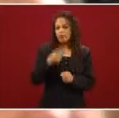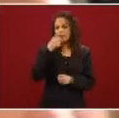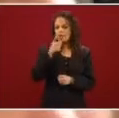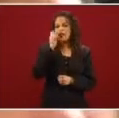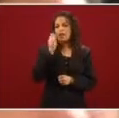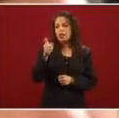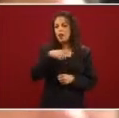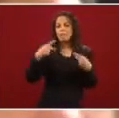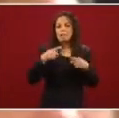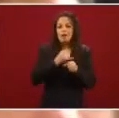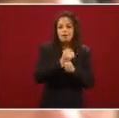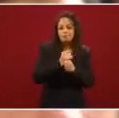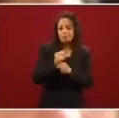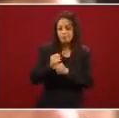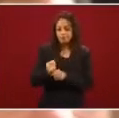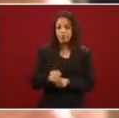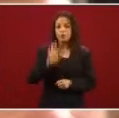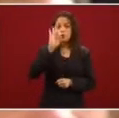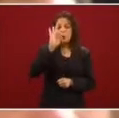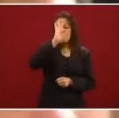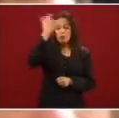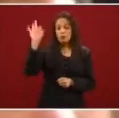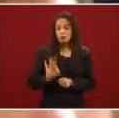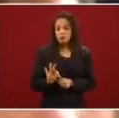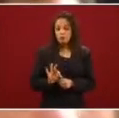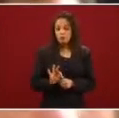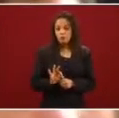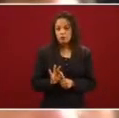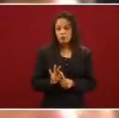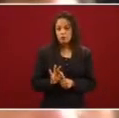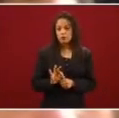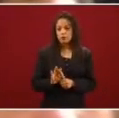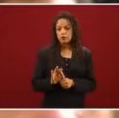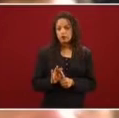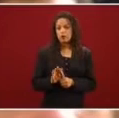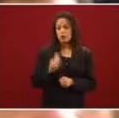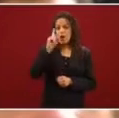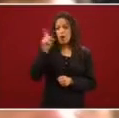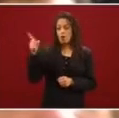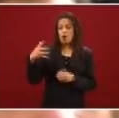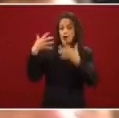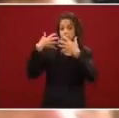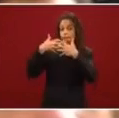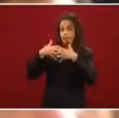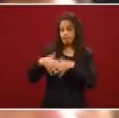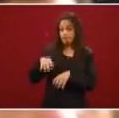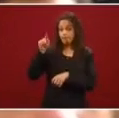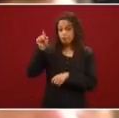que han investigado el hecho, del 40% se consumiría Constellation Brands el 40% del agua